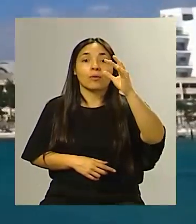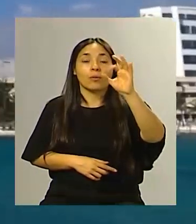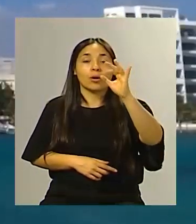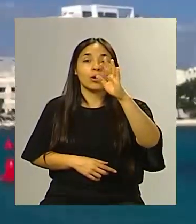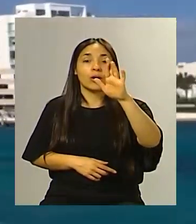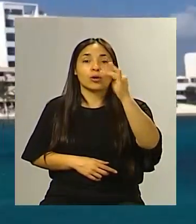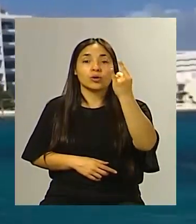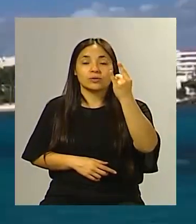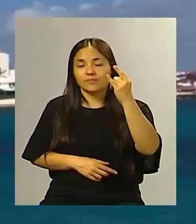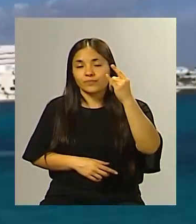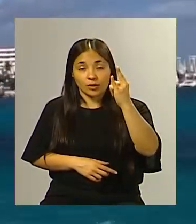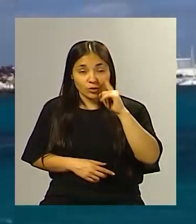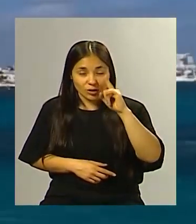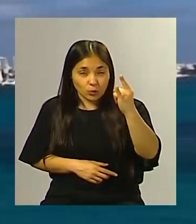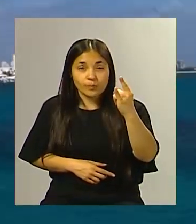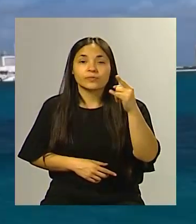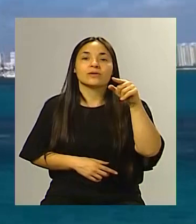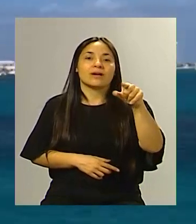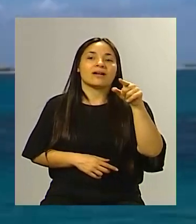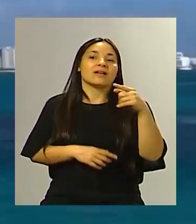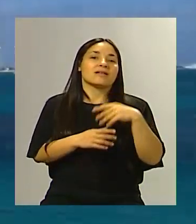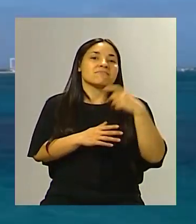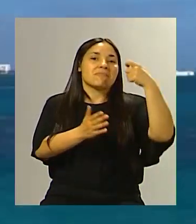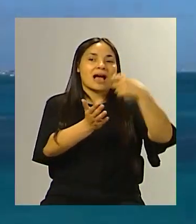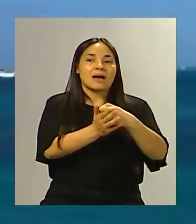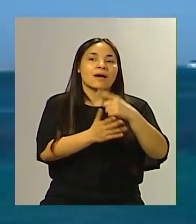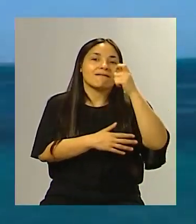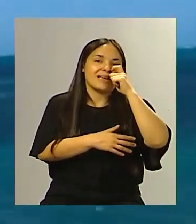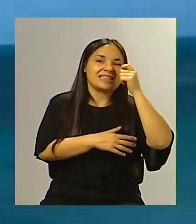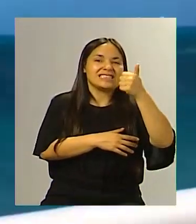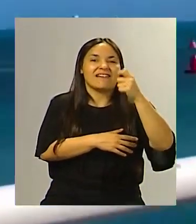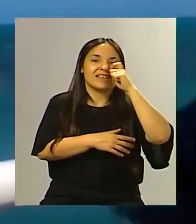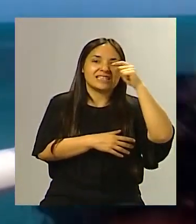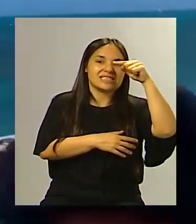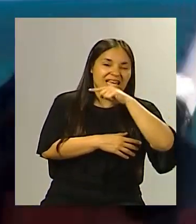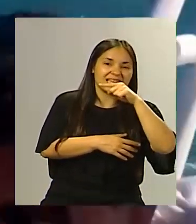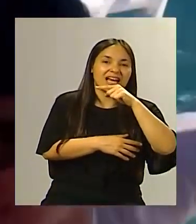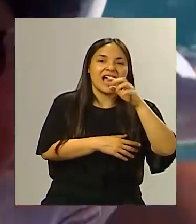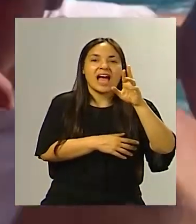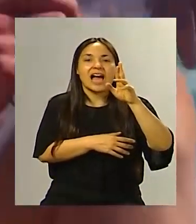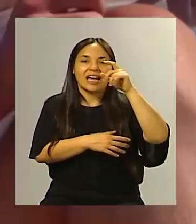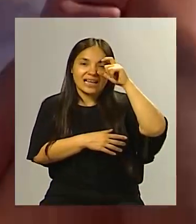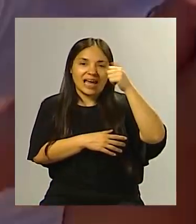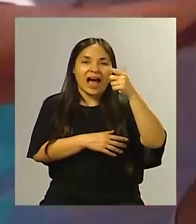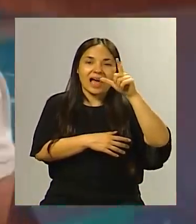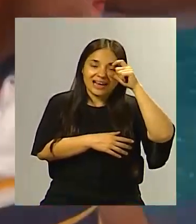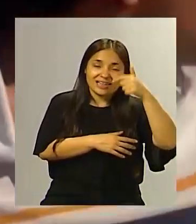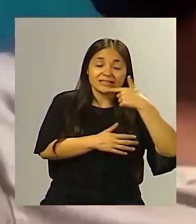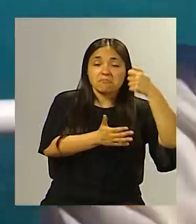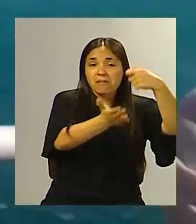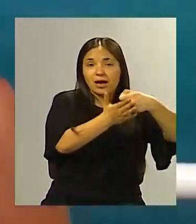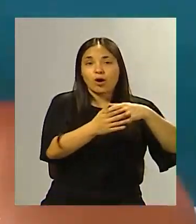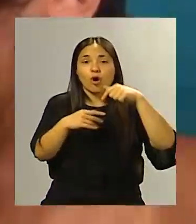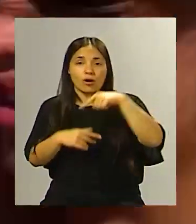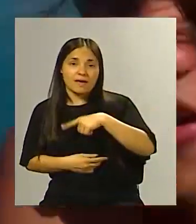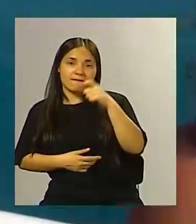libre alrededor de 26, 27 reales y hoy, 2022, estamos pagando